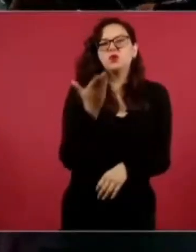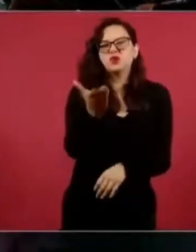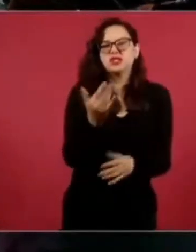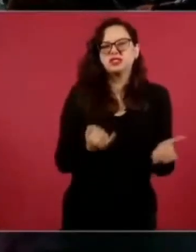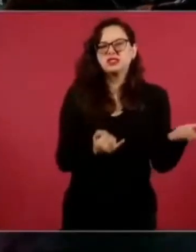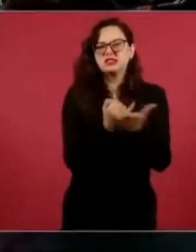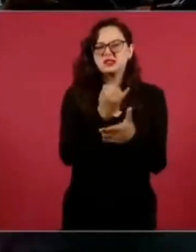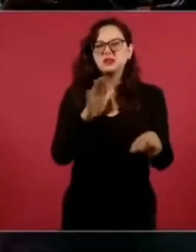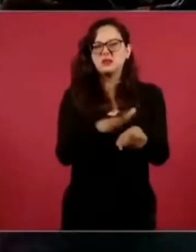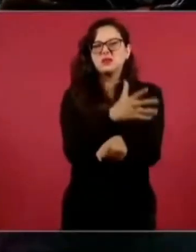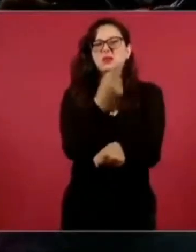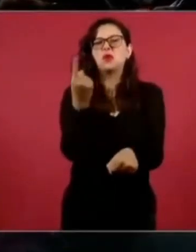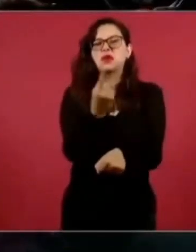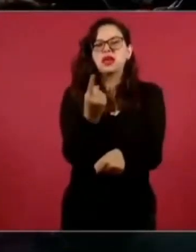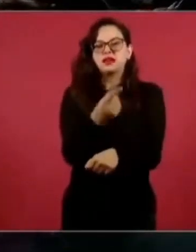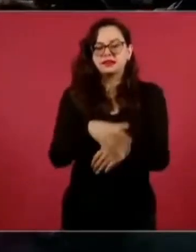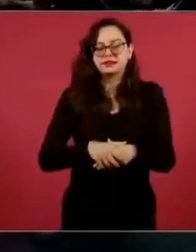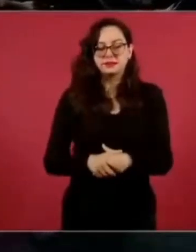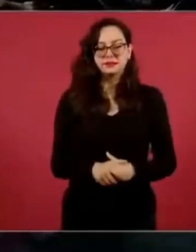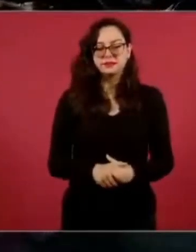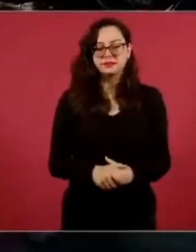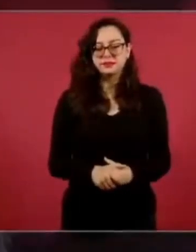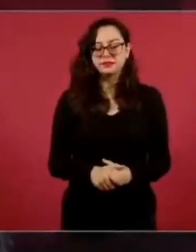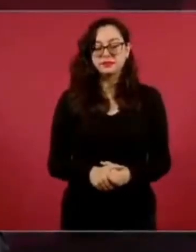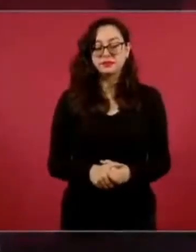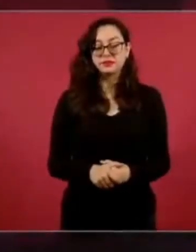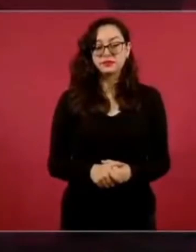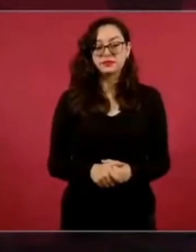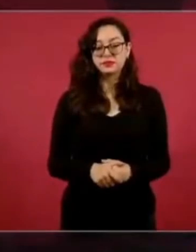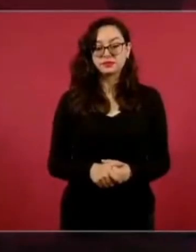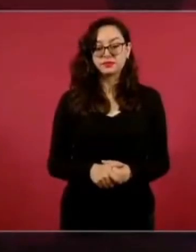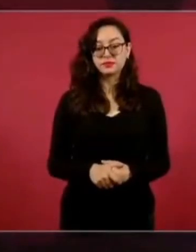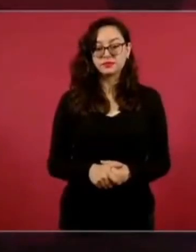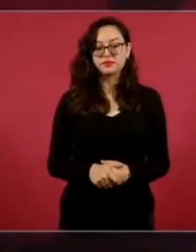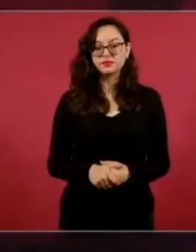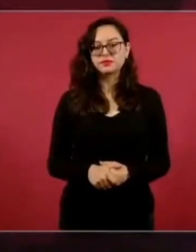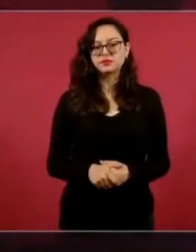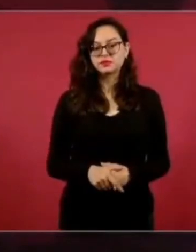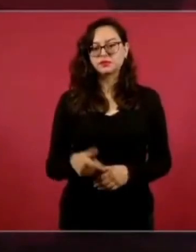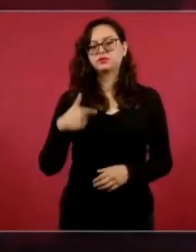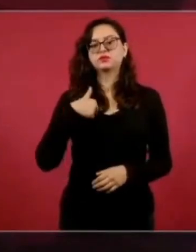en general funcionó la estrategia.